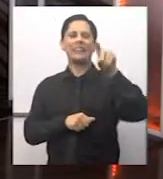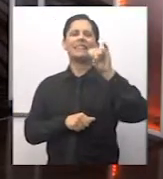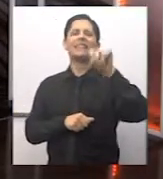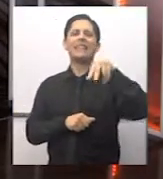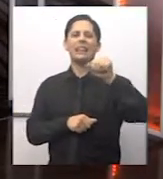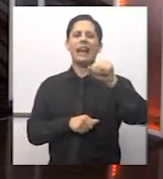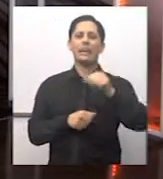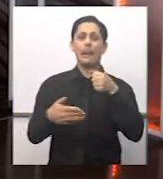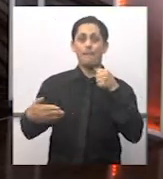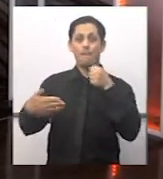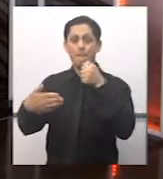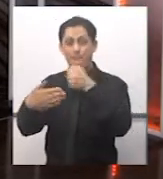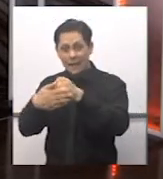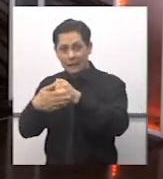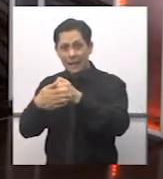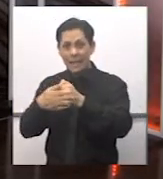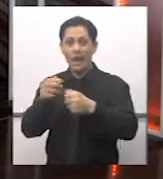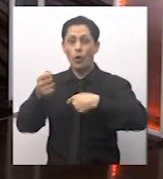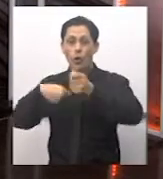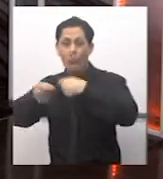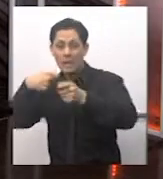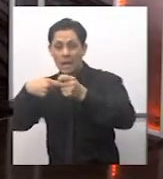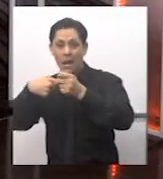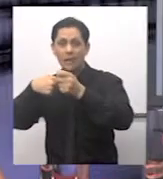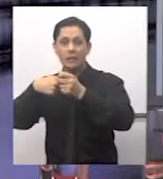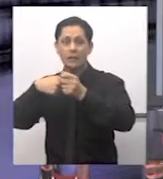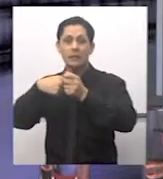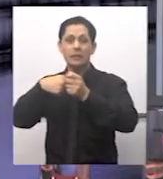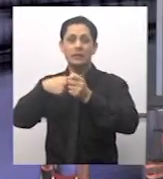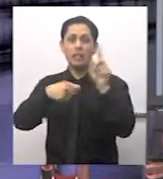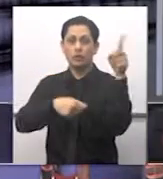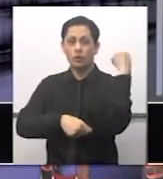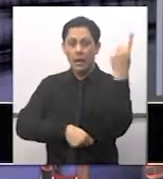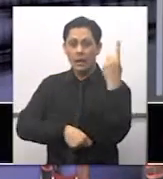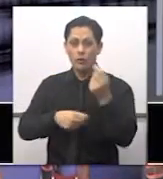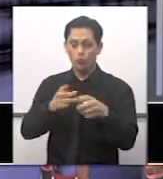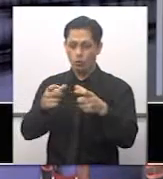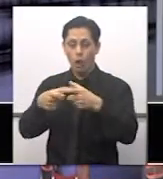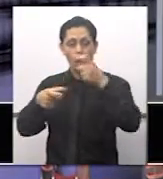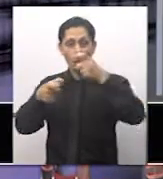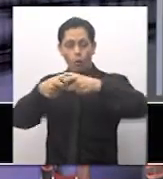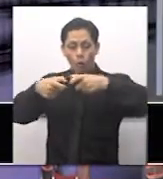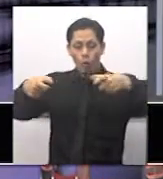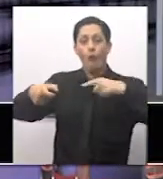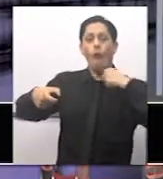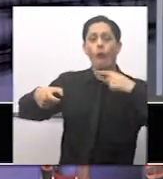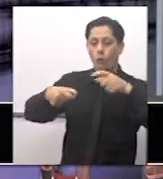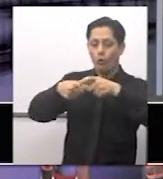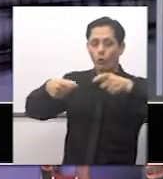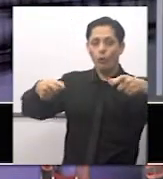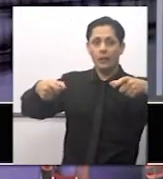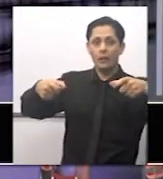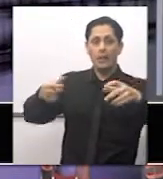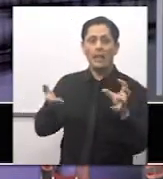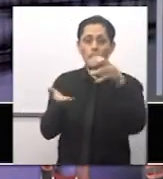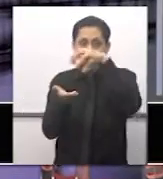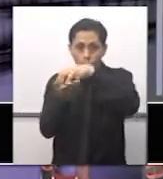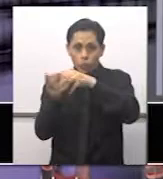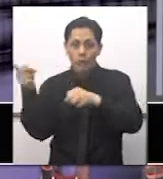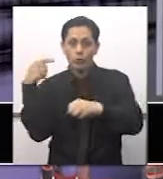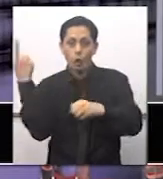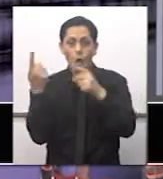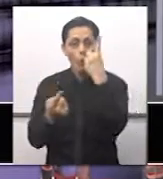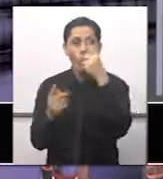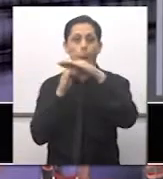productora de cobre, el volumen es muy importante, incide mucho en el producto regional y estuvo un mes y medio detenido